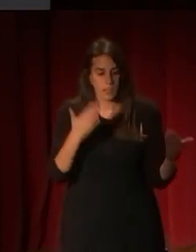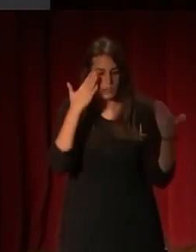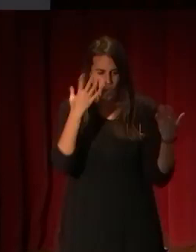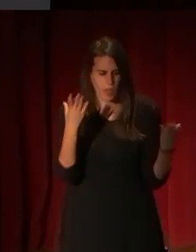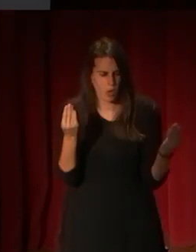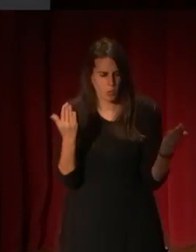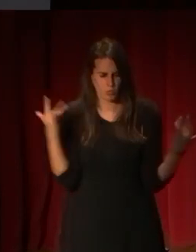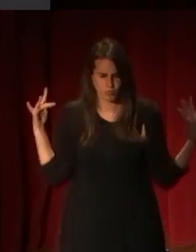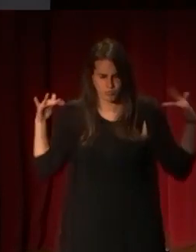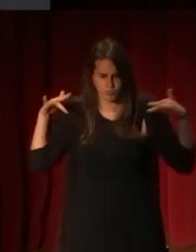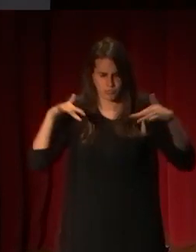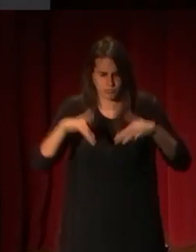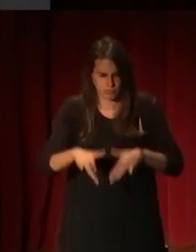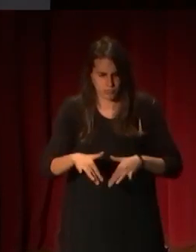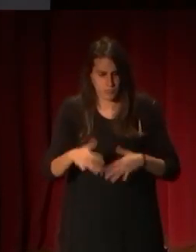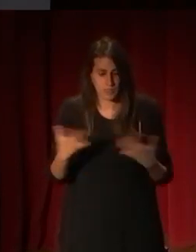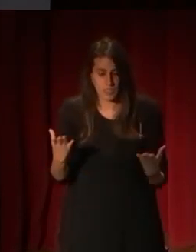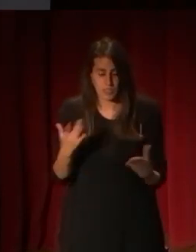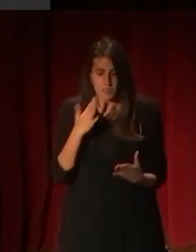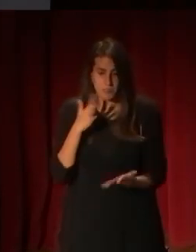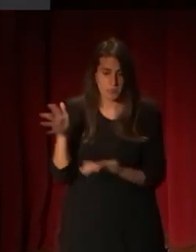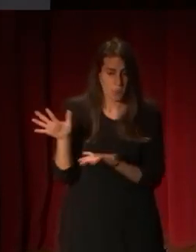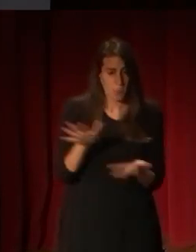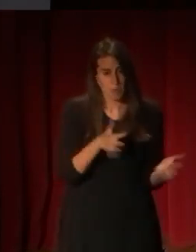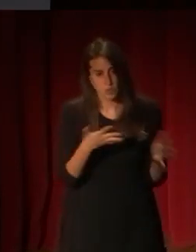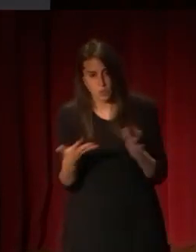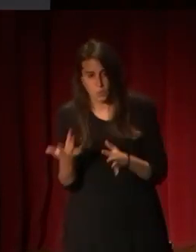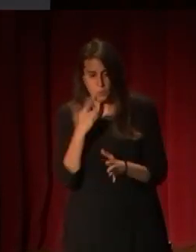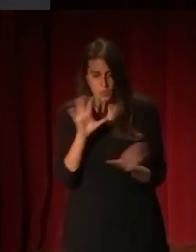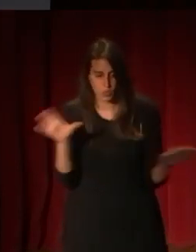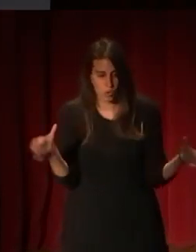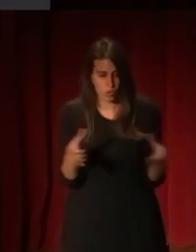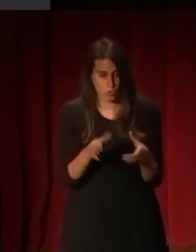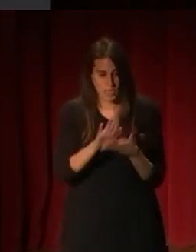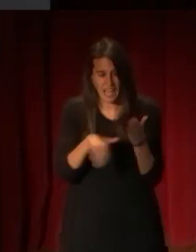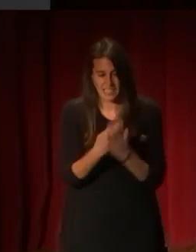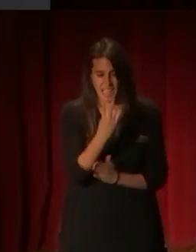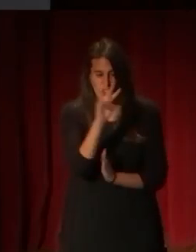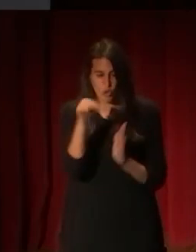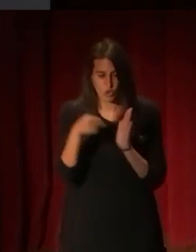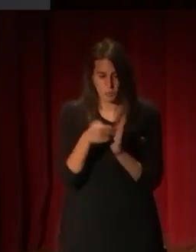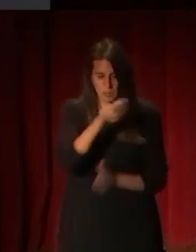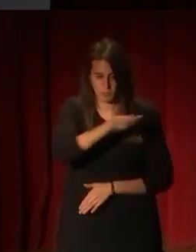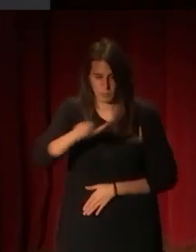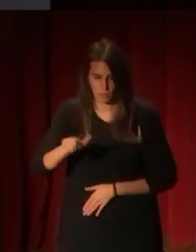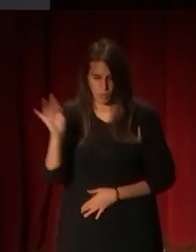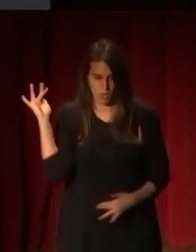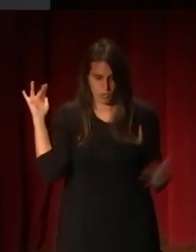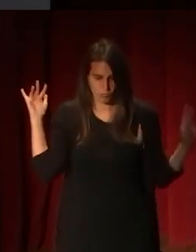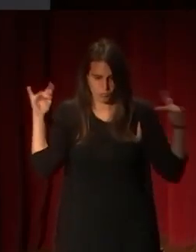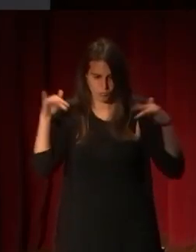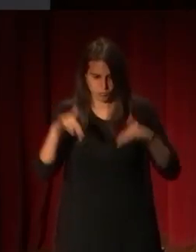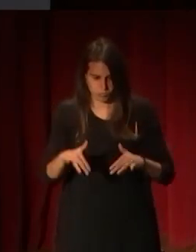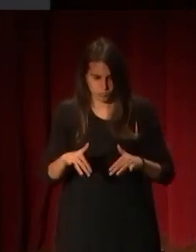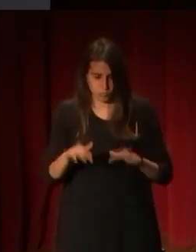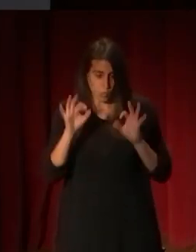bulliciosa que llegaba a congregar unas cognitivas de hasta 2.000 personas sobre todo también en